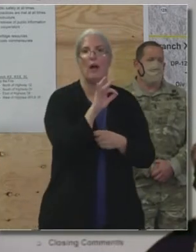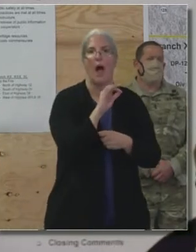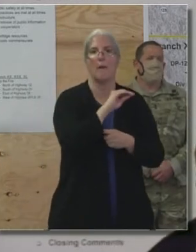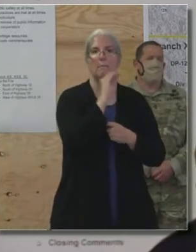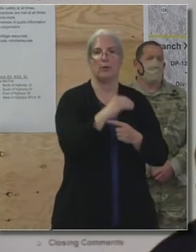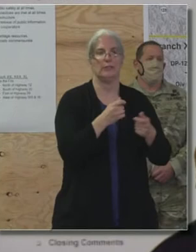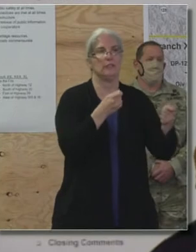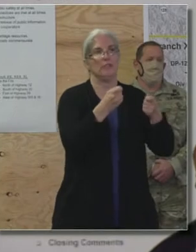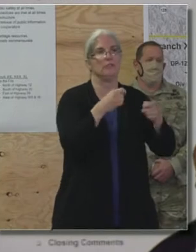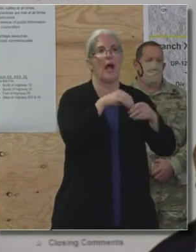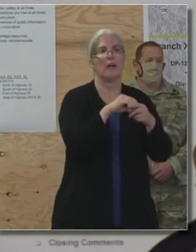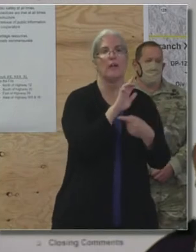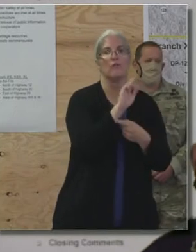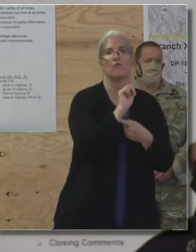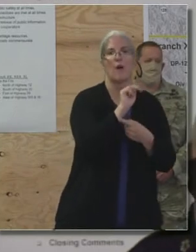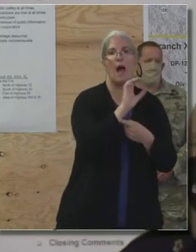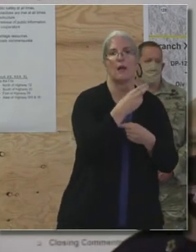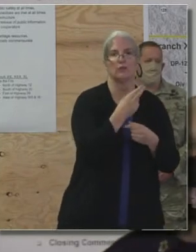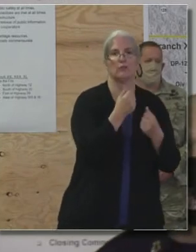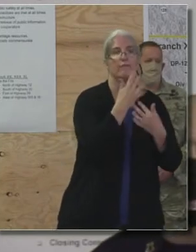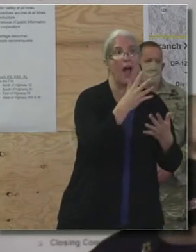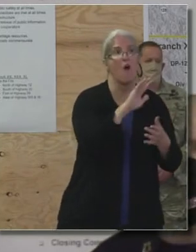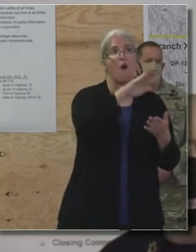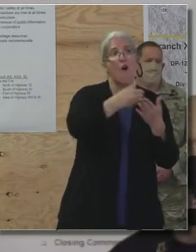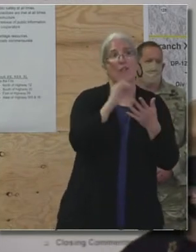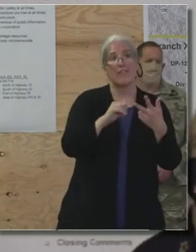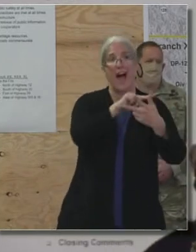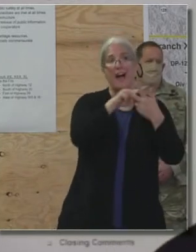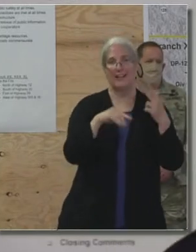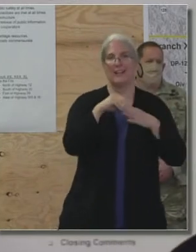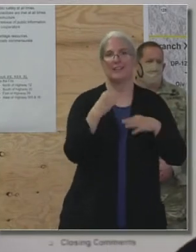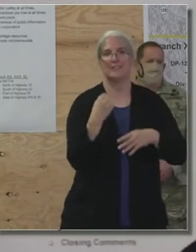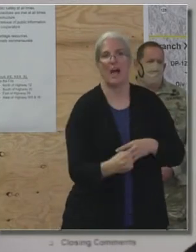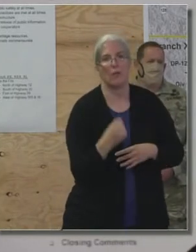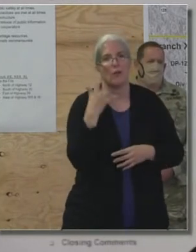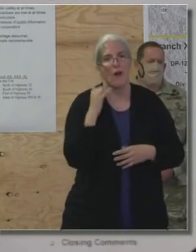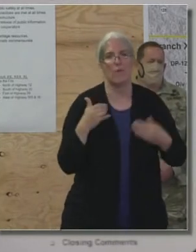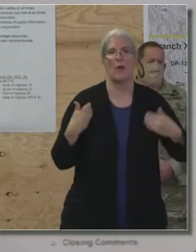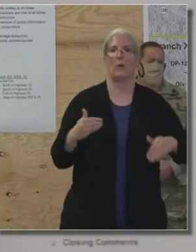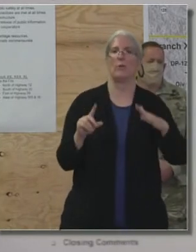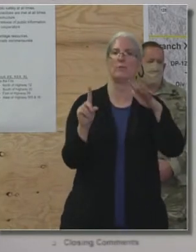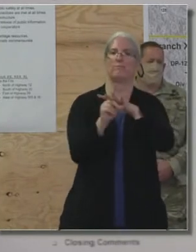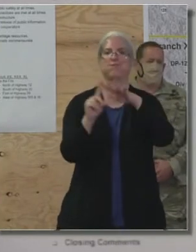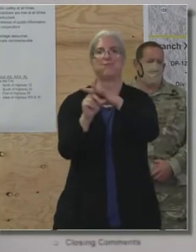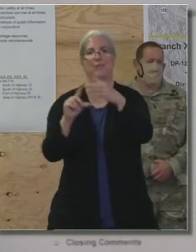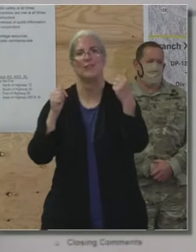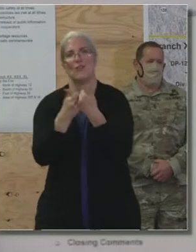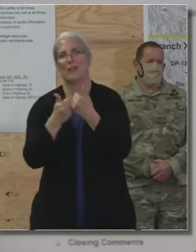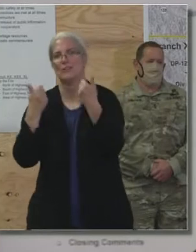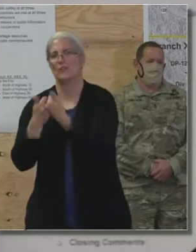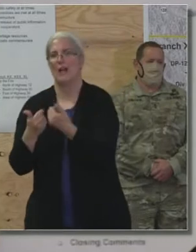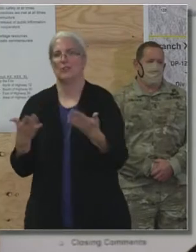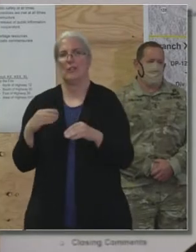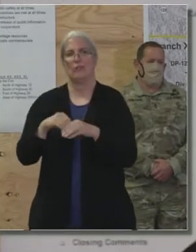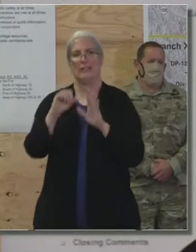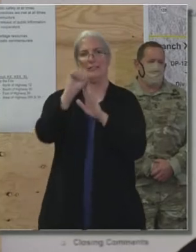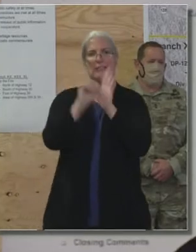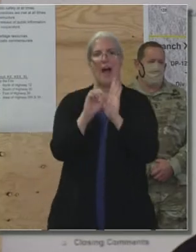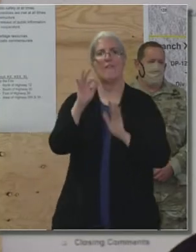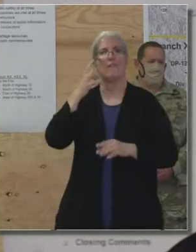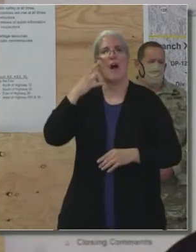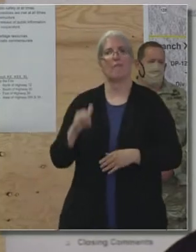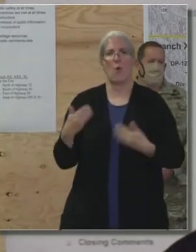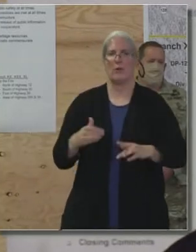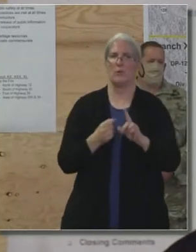así que la concentración de incendios el reto que estamos enfrentando aquí en el estado están impactando desproporcionadamente al